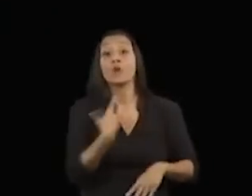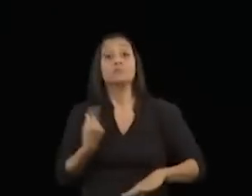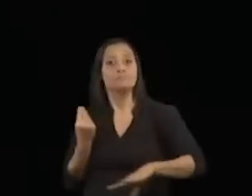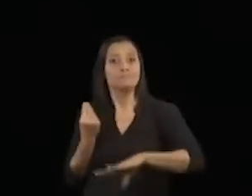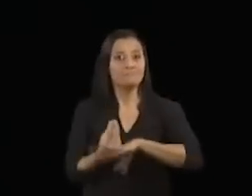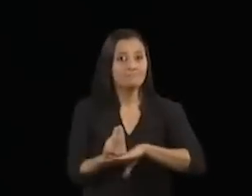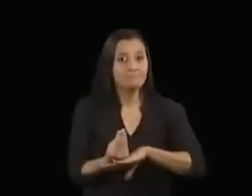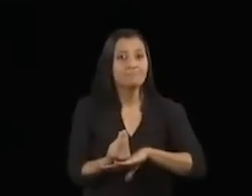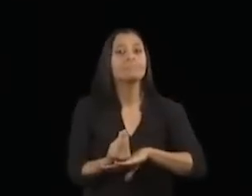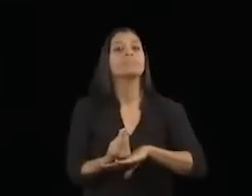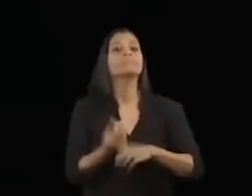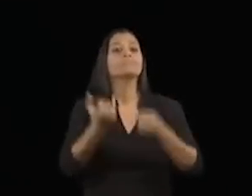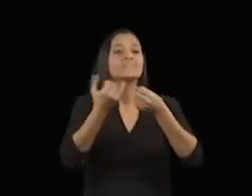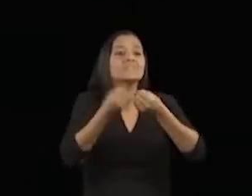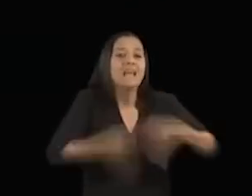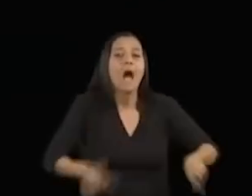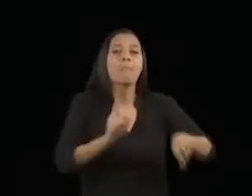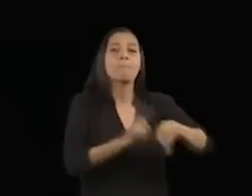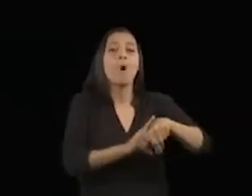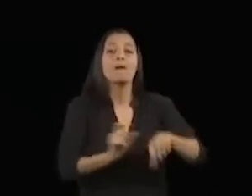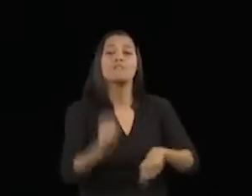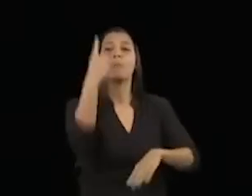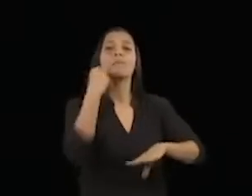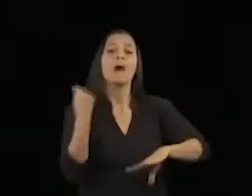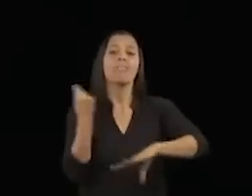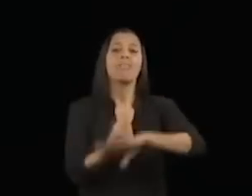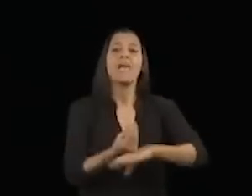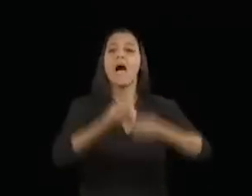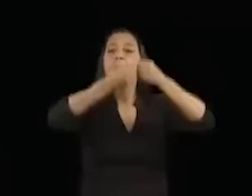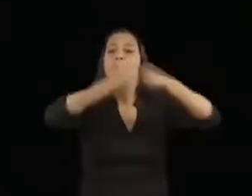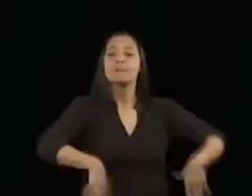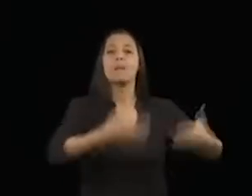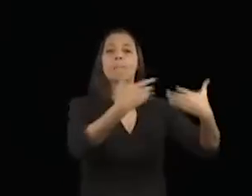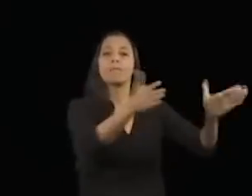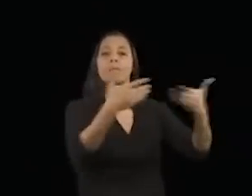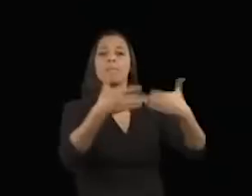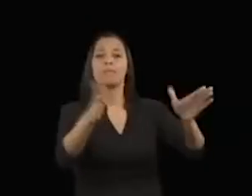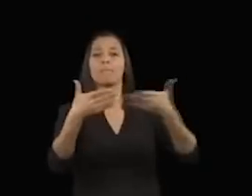todo alegremente desde el momento cero y,